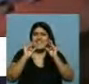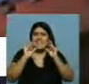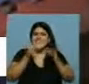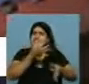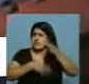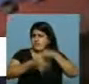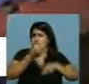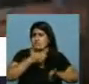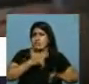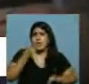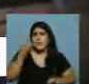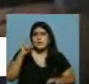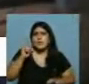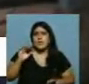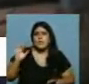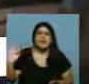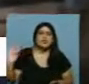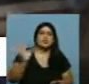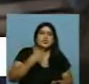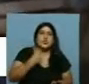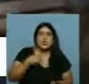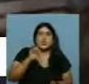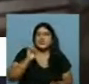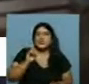para todos, no solo para mí, para todos.